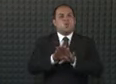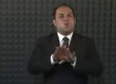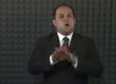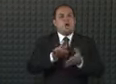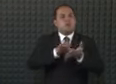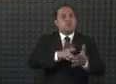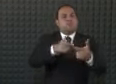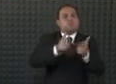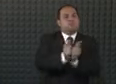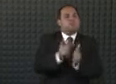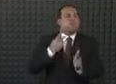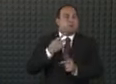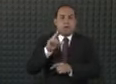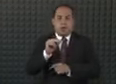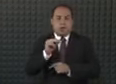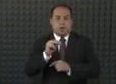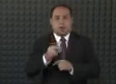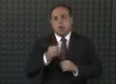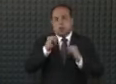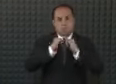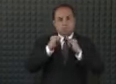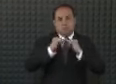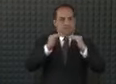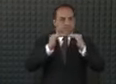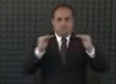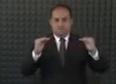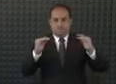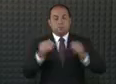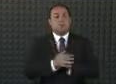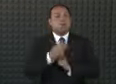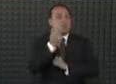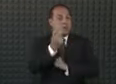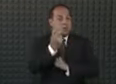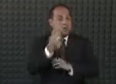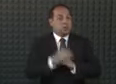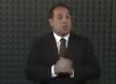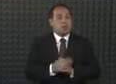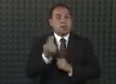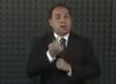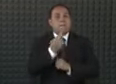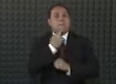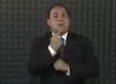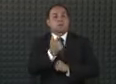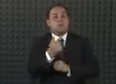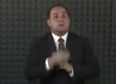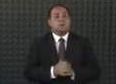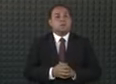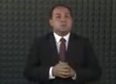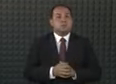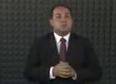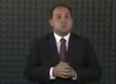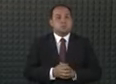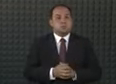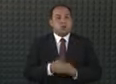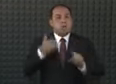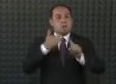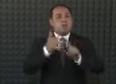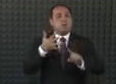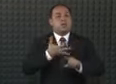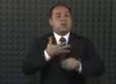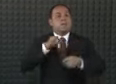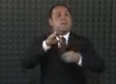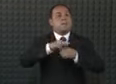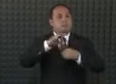y no órganos imparciales, y esa es parte de lo que pues tiene que mejorarse para tener